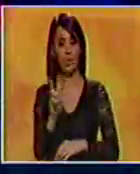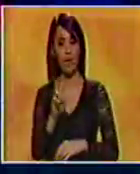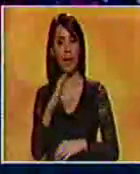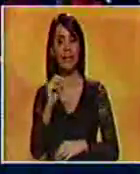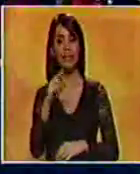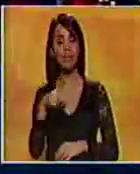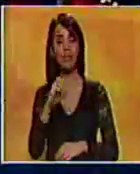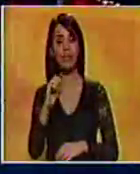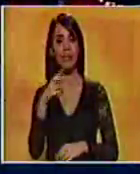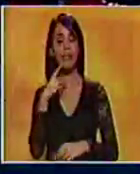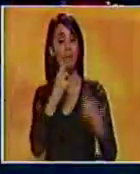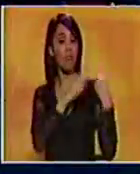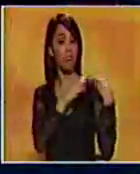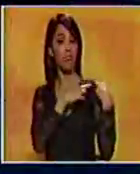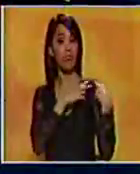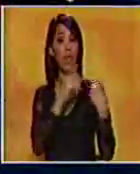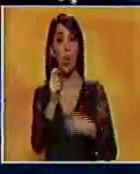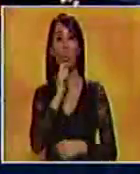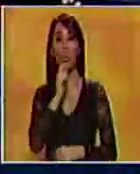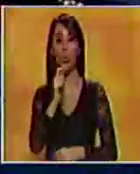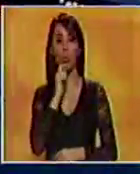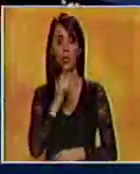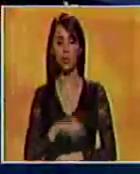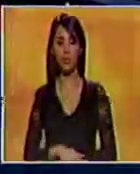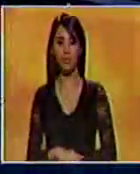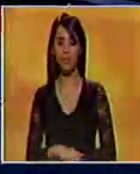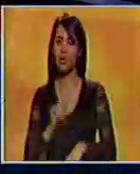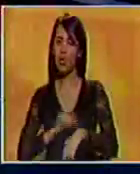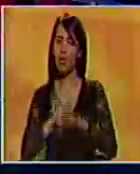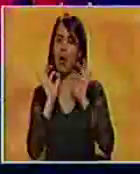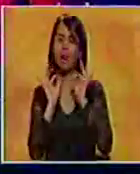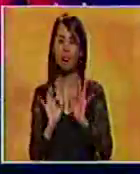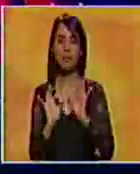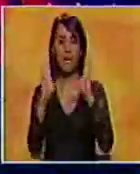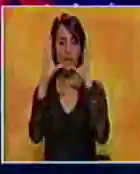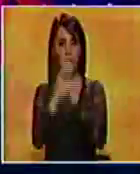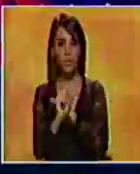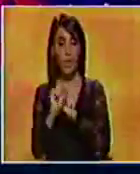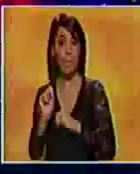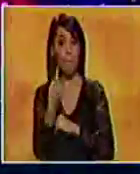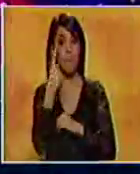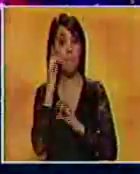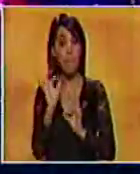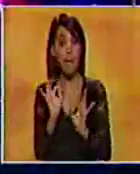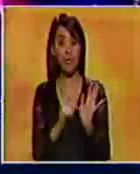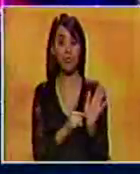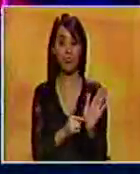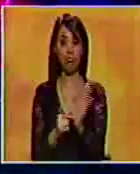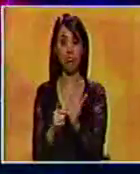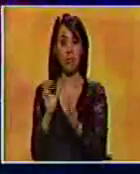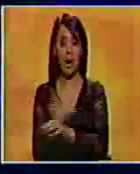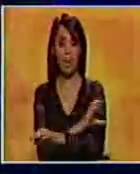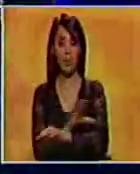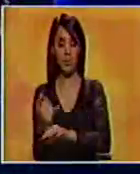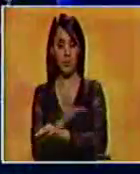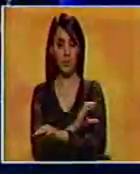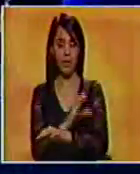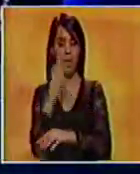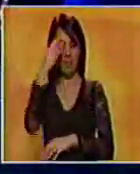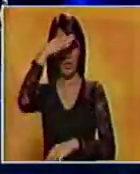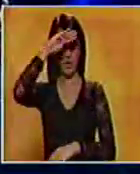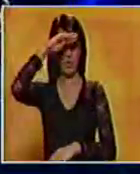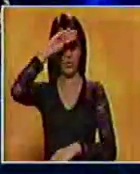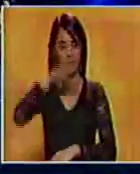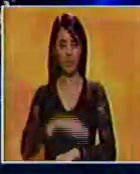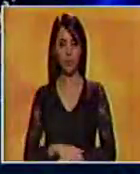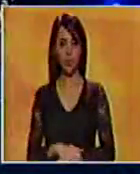Delgado, estuvieron a cargo de la conducción. Un momento especial en la noche fue cuando por primera vez se dedicó un espacio a la música urbana de Cuba, con